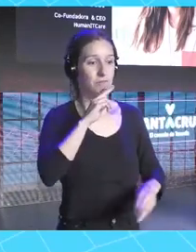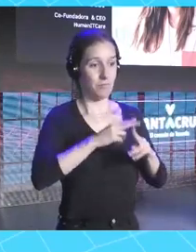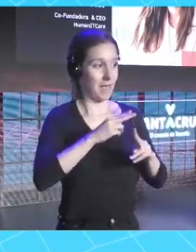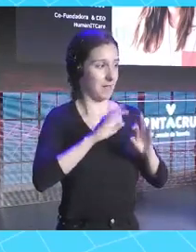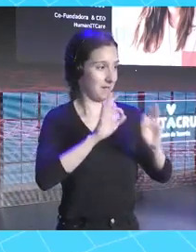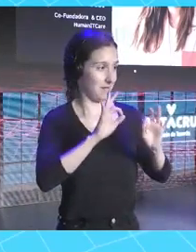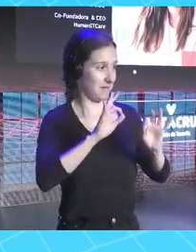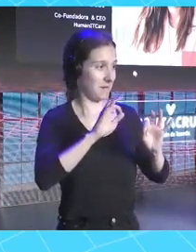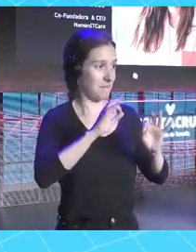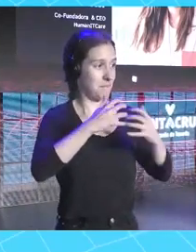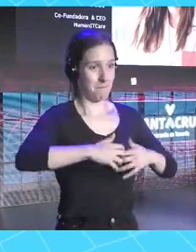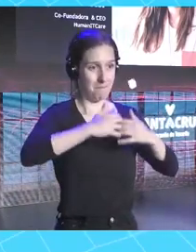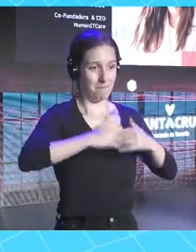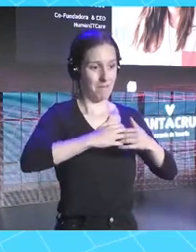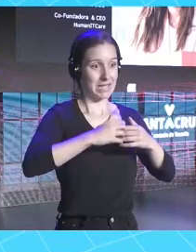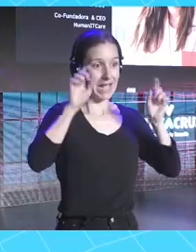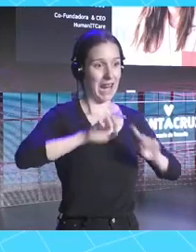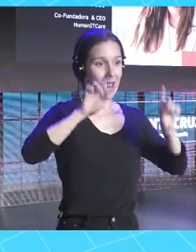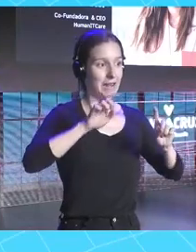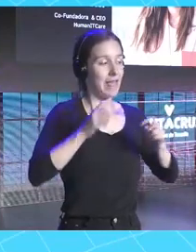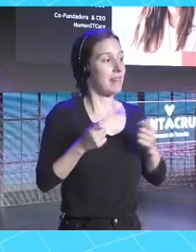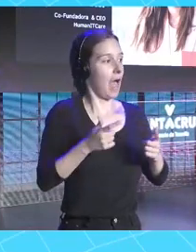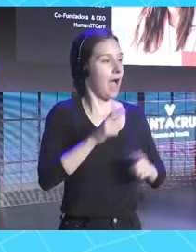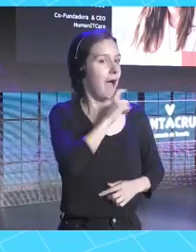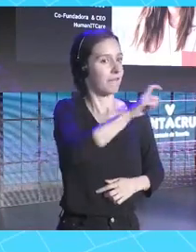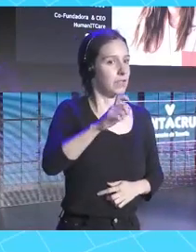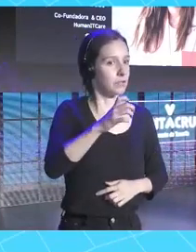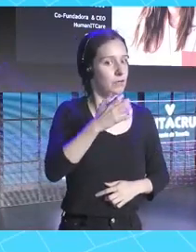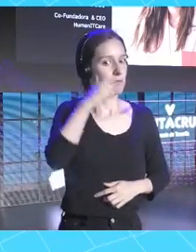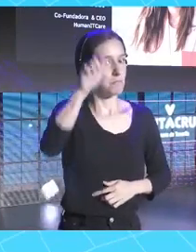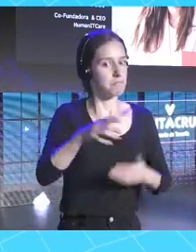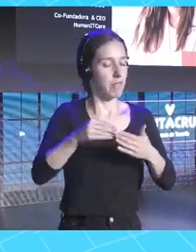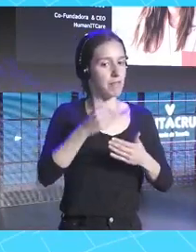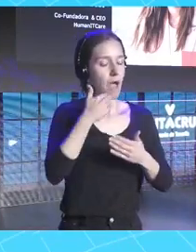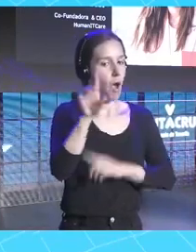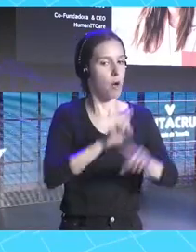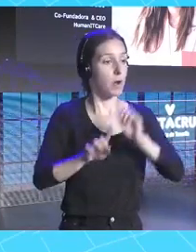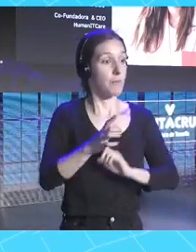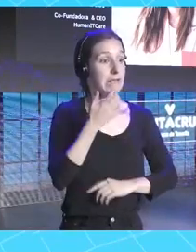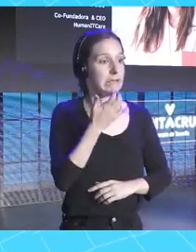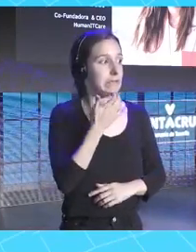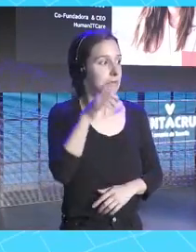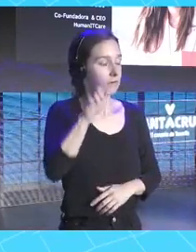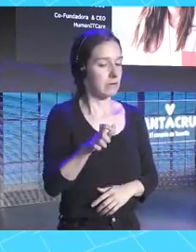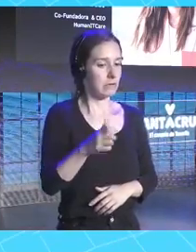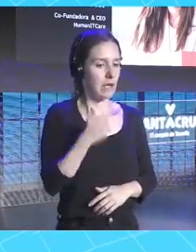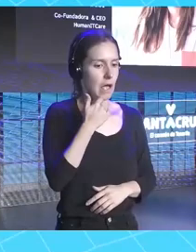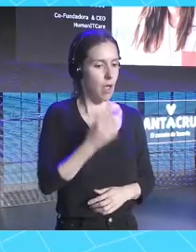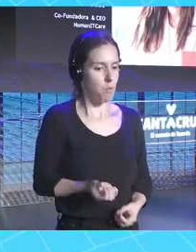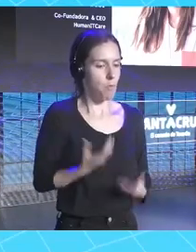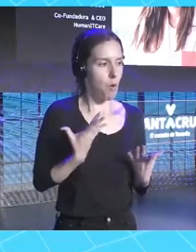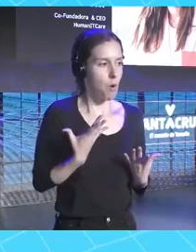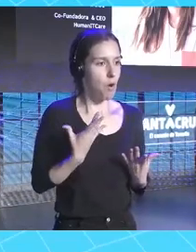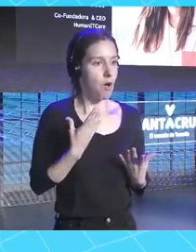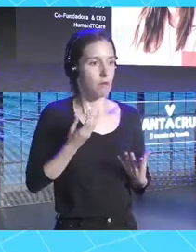es dar una alerta sobre el estado del paciente entonces en el caso de que hay una anomalía el paciente bueno envía se recibe una información y